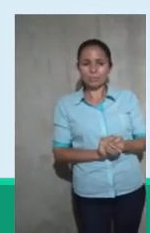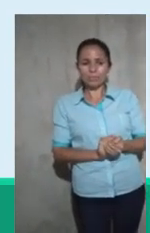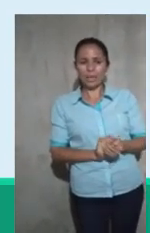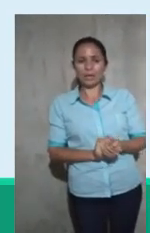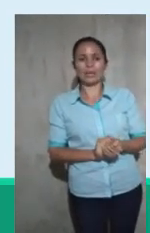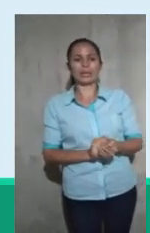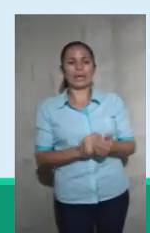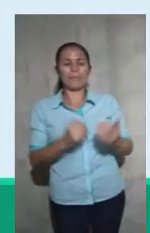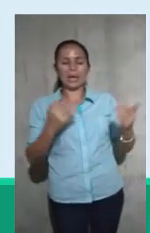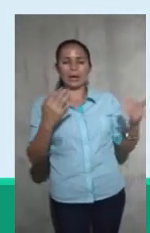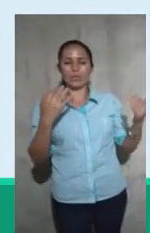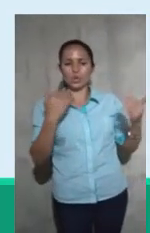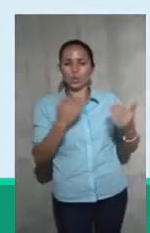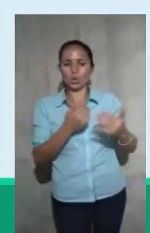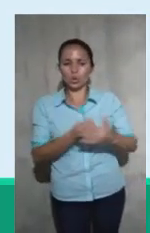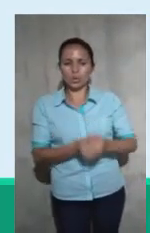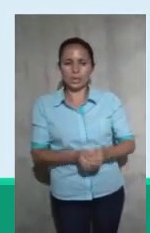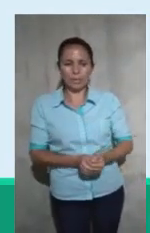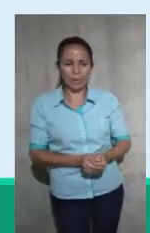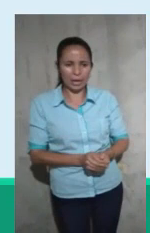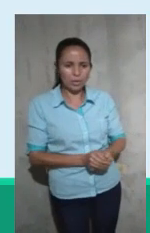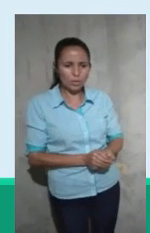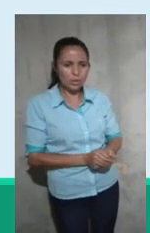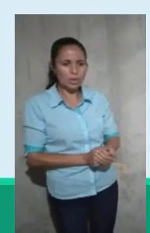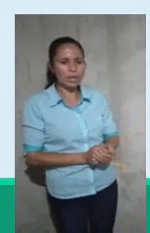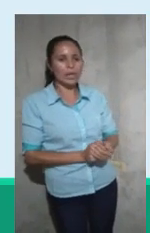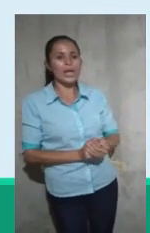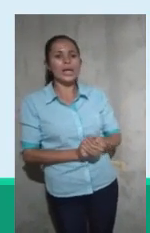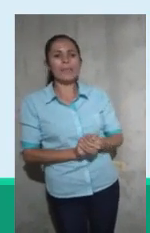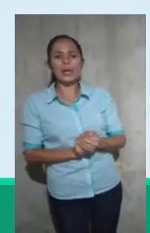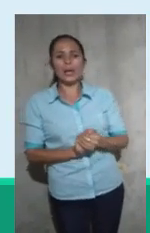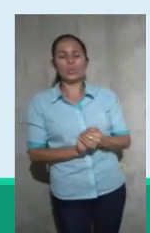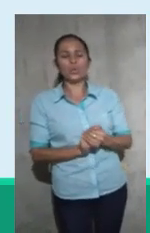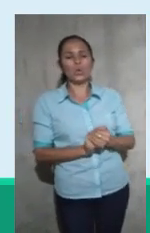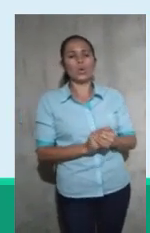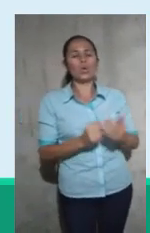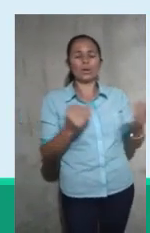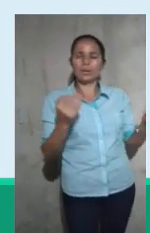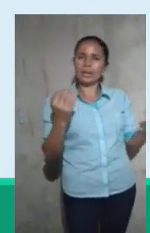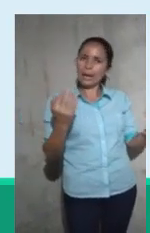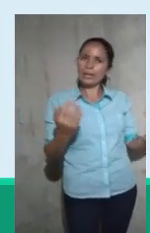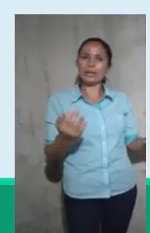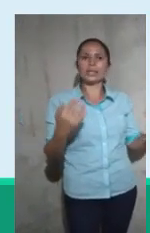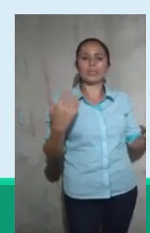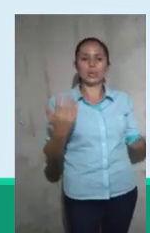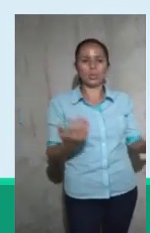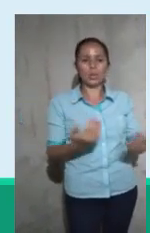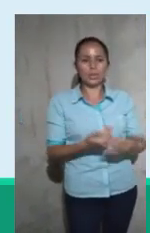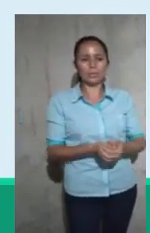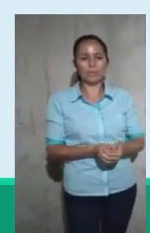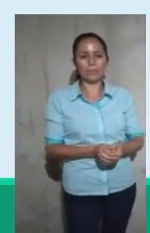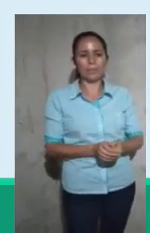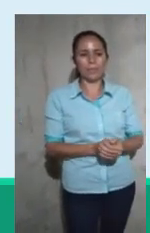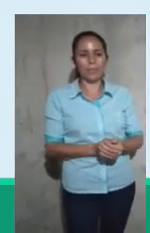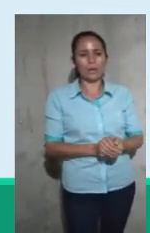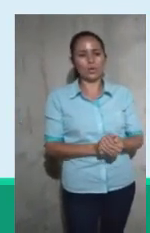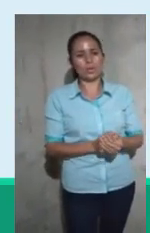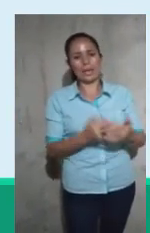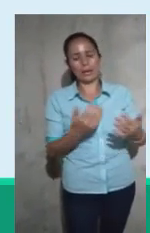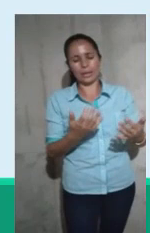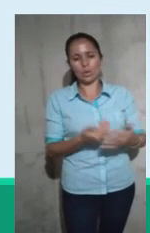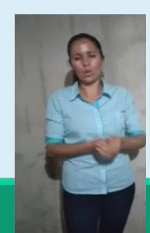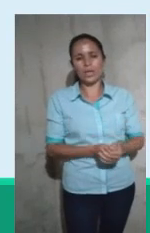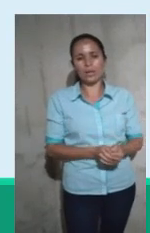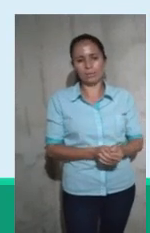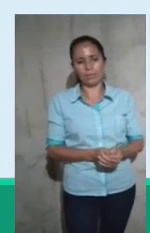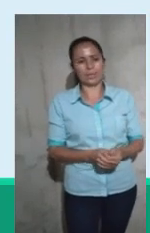preciso. Redactar párrafos cortos y separados. Emplear un tono cordial y respetuoso. No